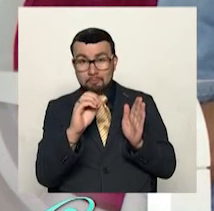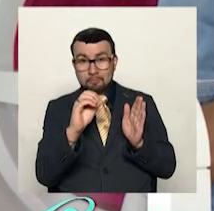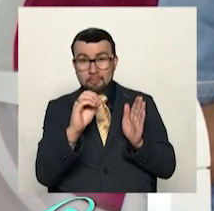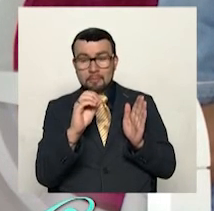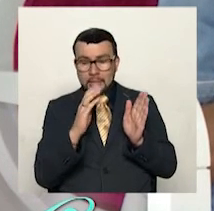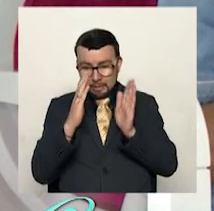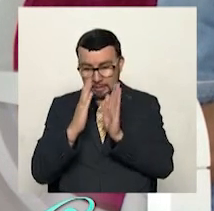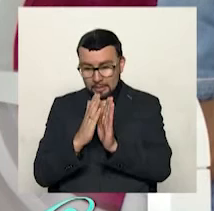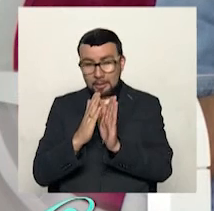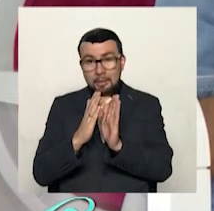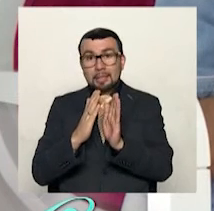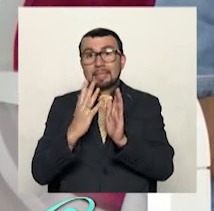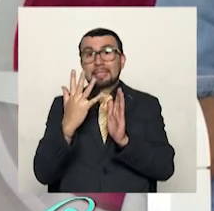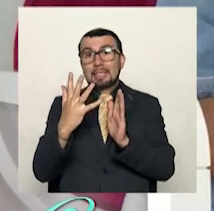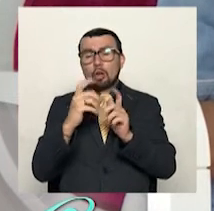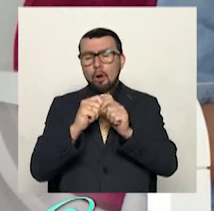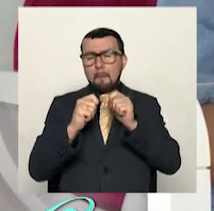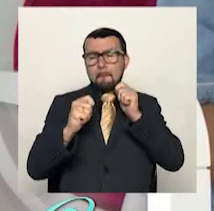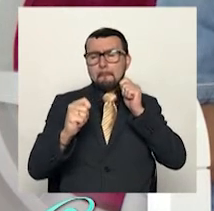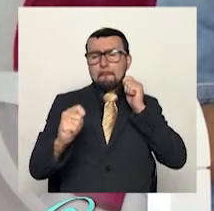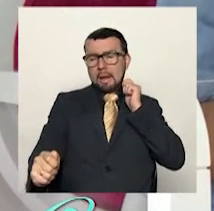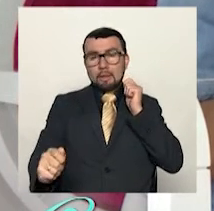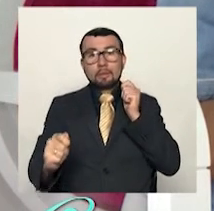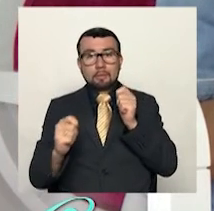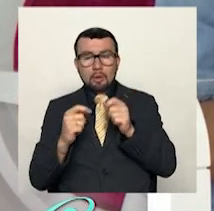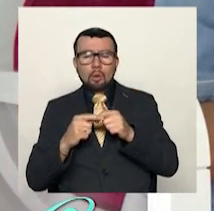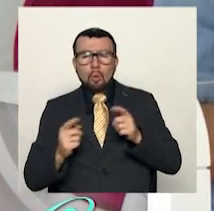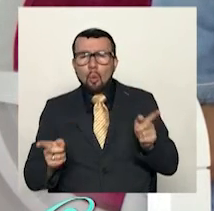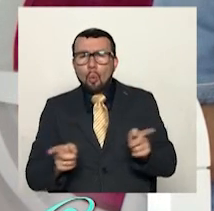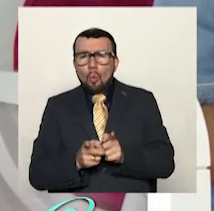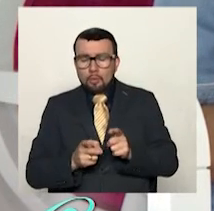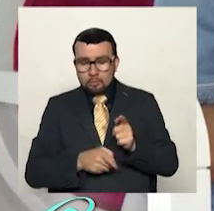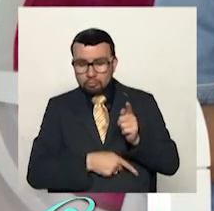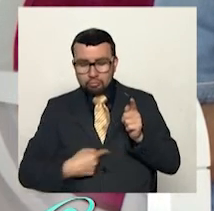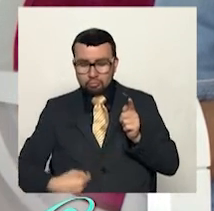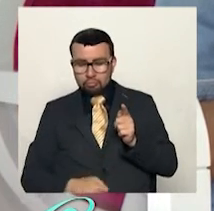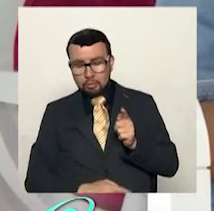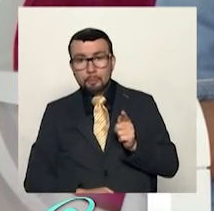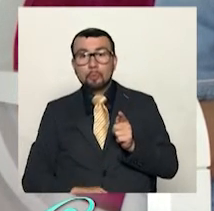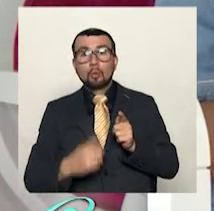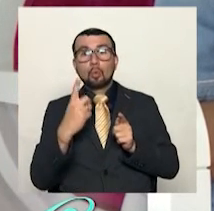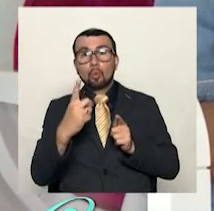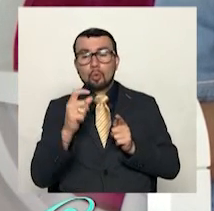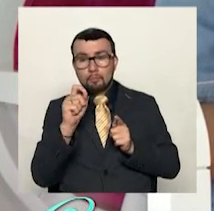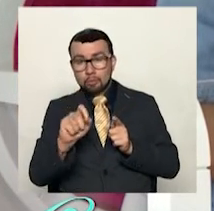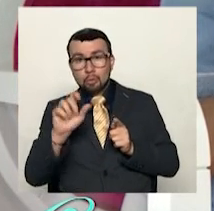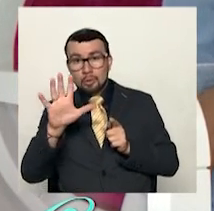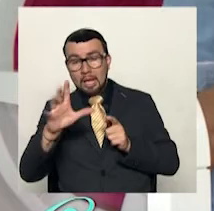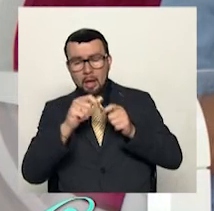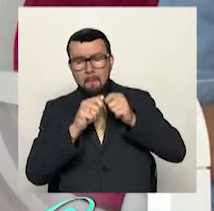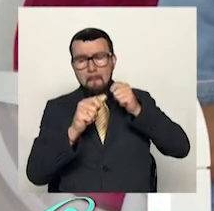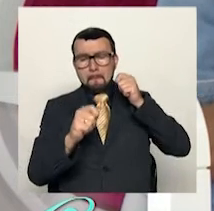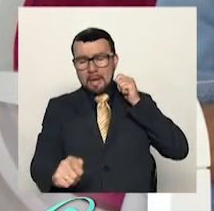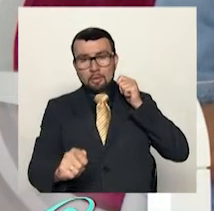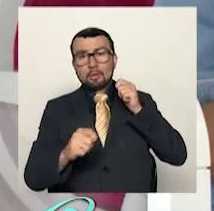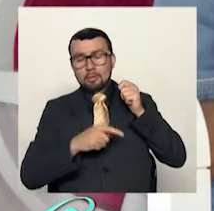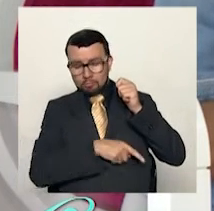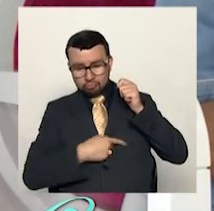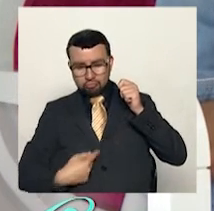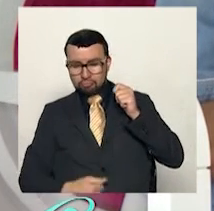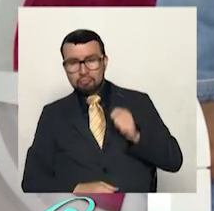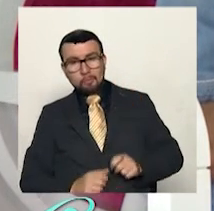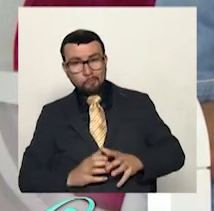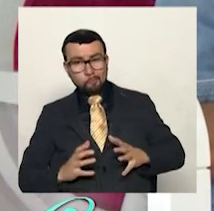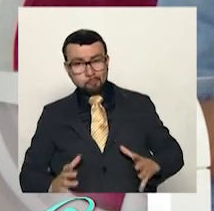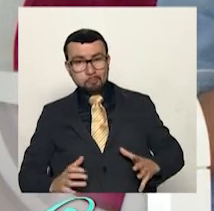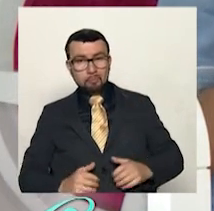5 metros serían el intestino delgado y 1.5 serían el intestino grueso. Y ahorita viene la parte